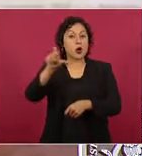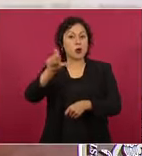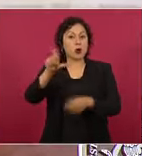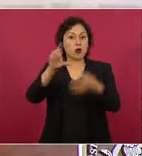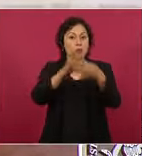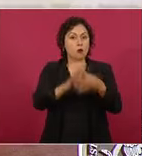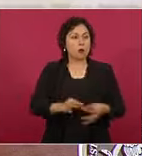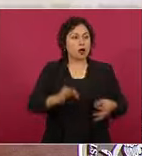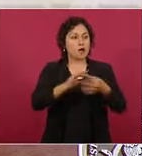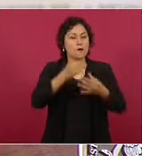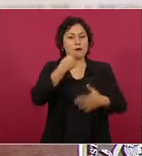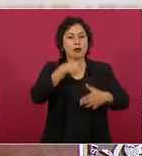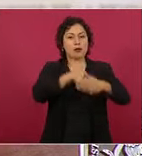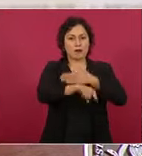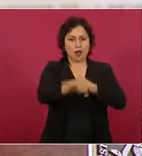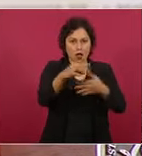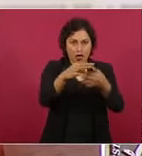de que